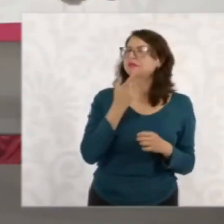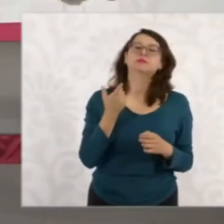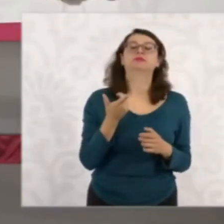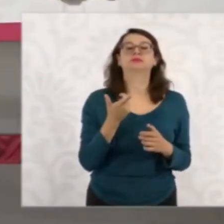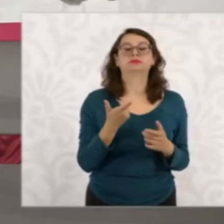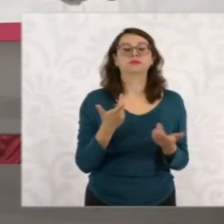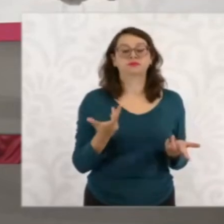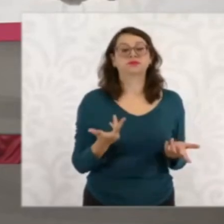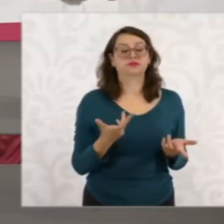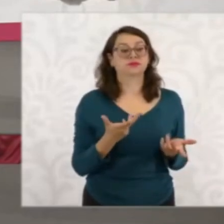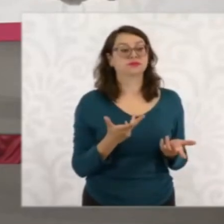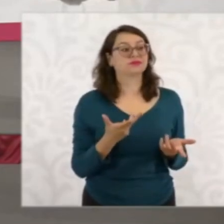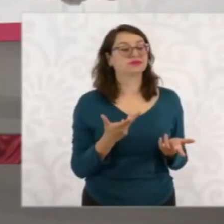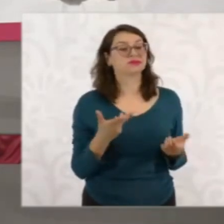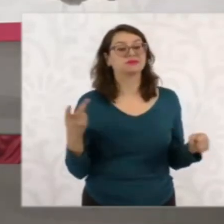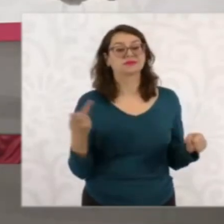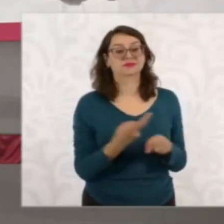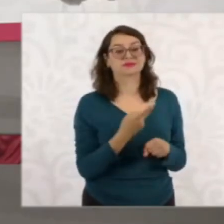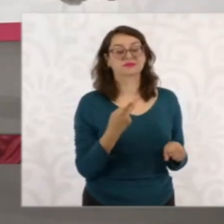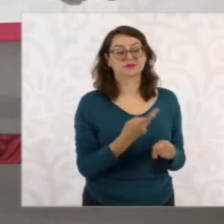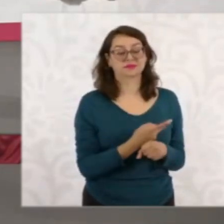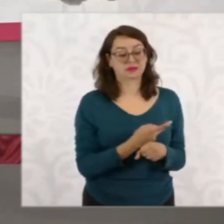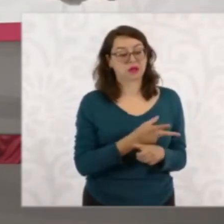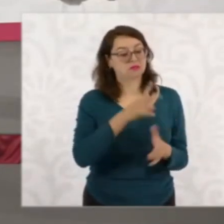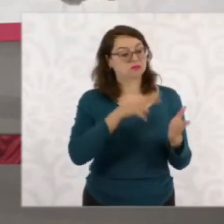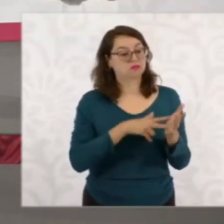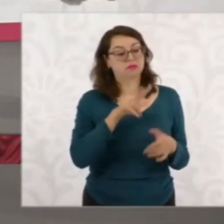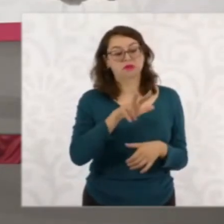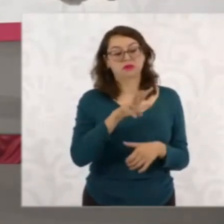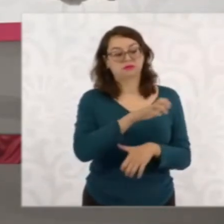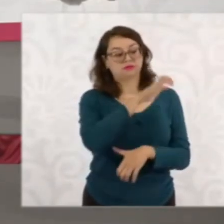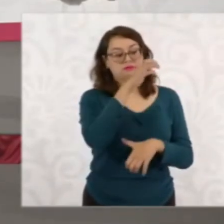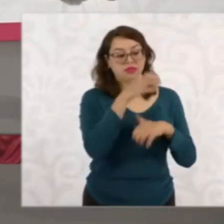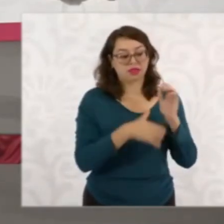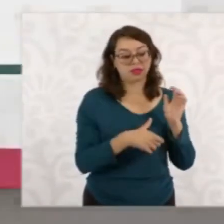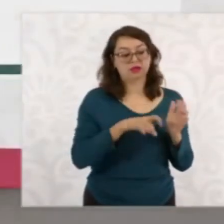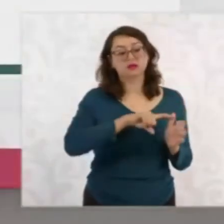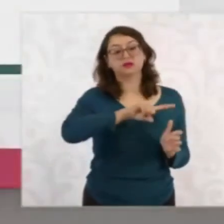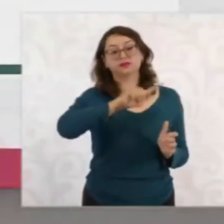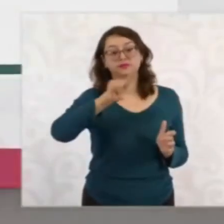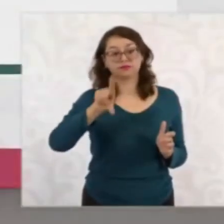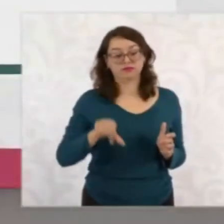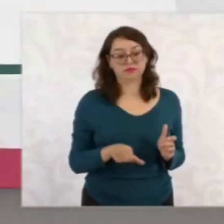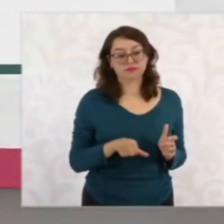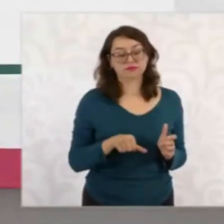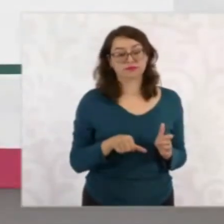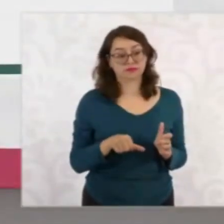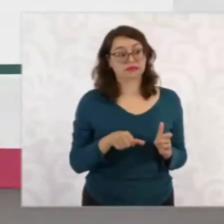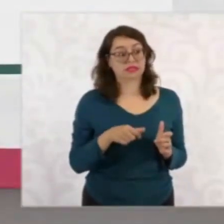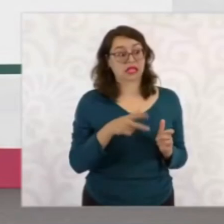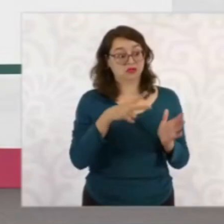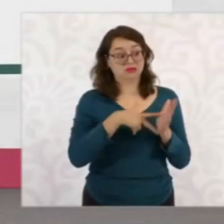la mayoría. Salvo en 2018, que viene muchas declaratorias